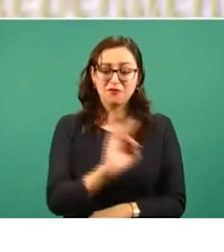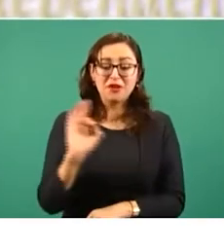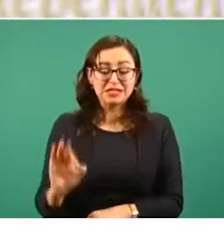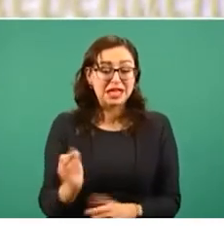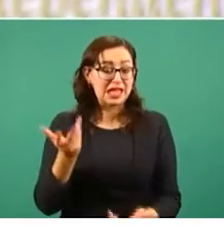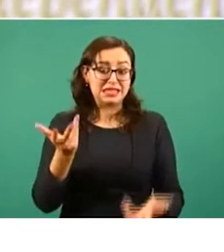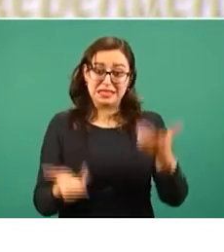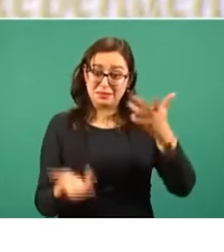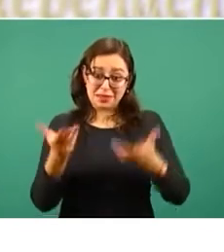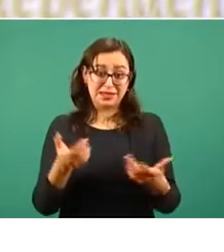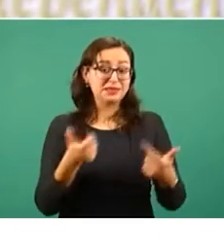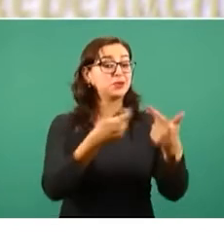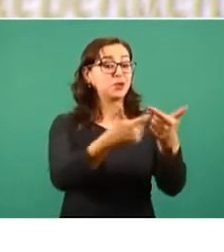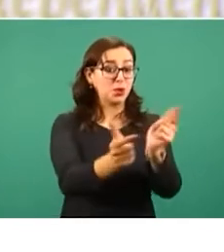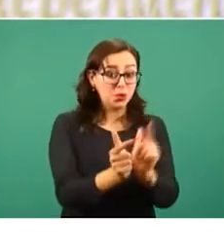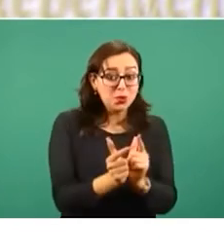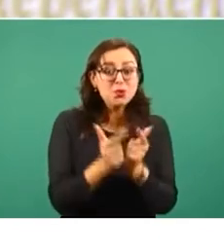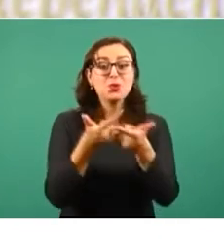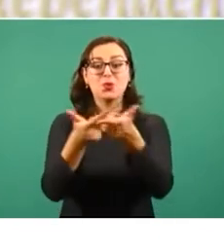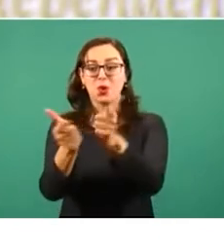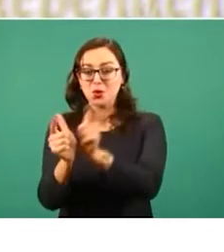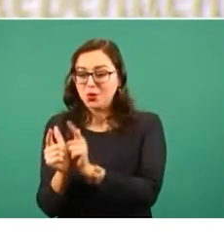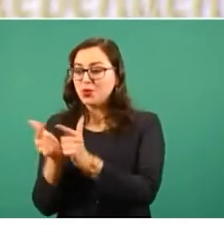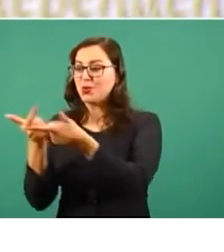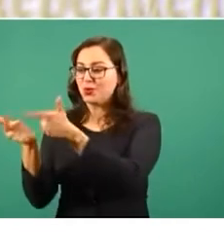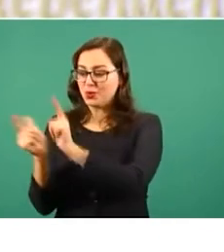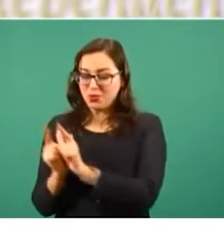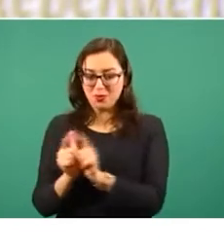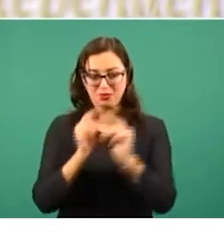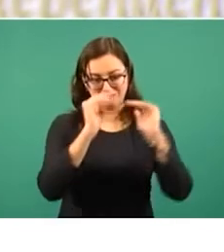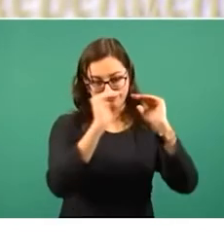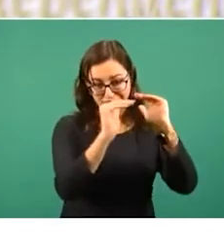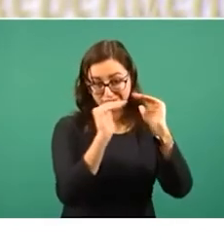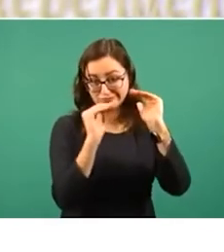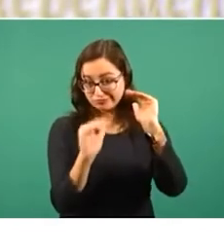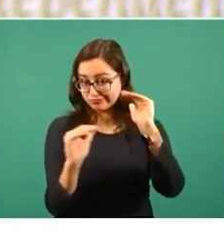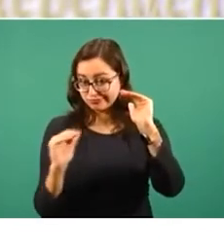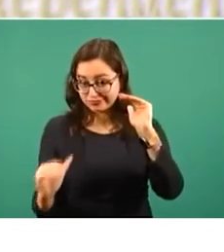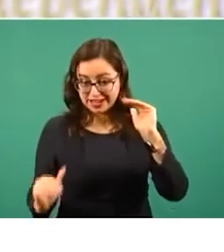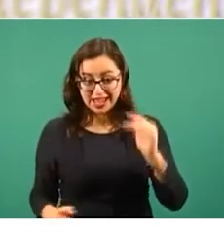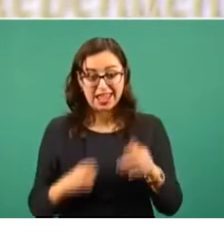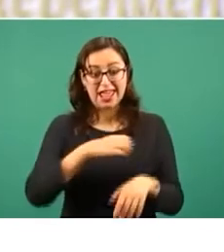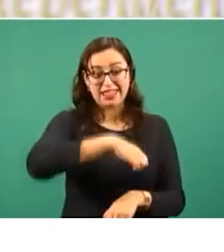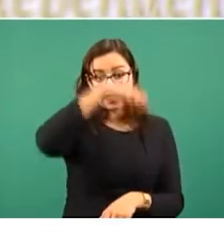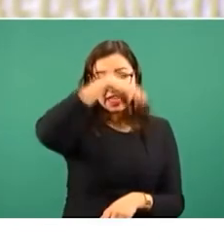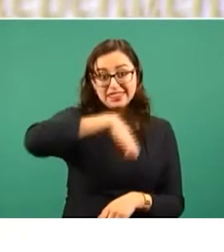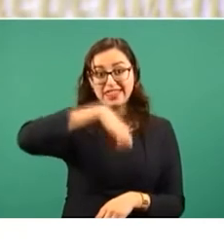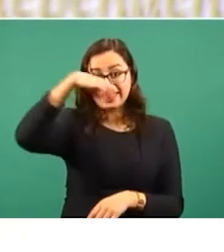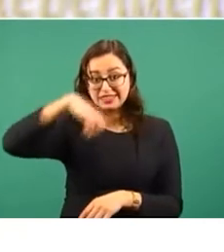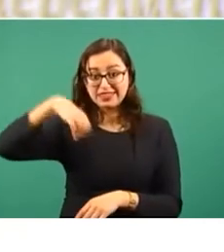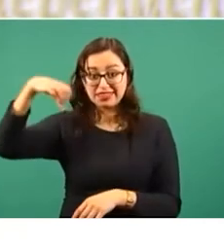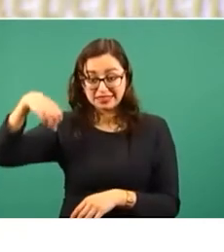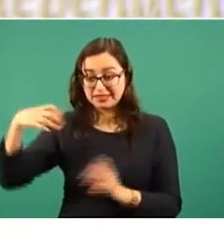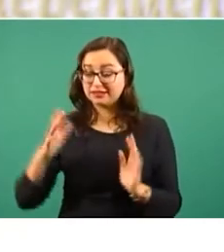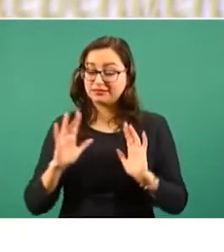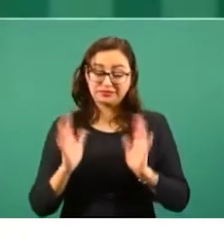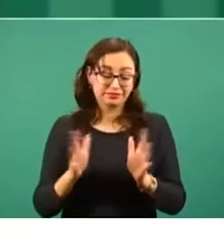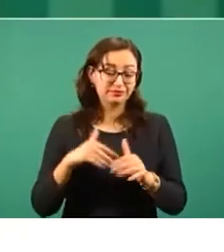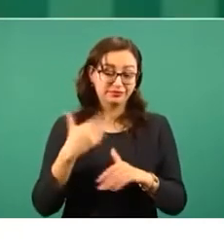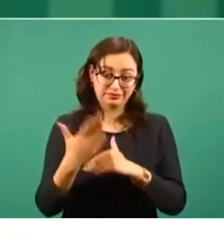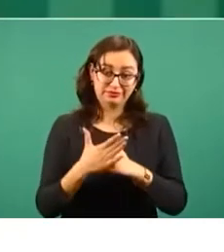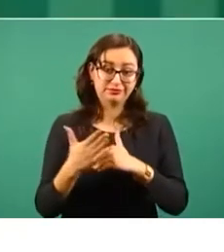con los parámetros que ha establecido la Secretaría de Salud, y la